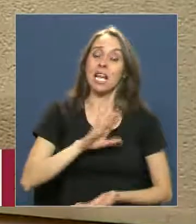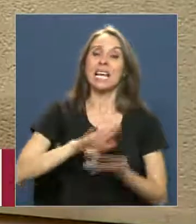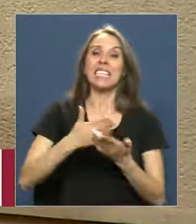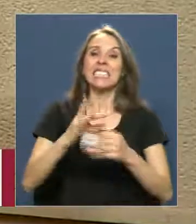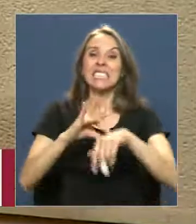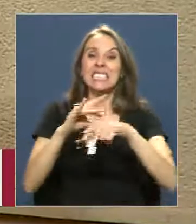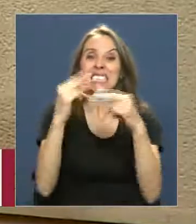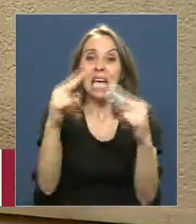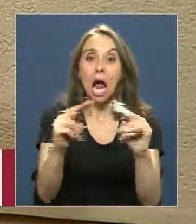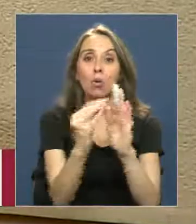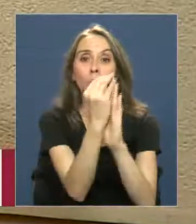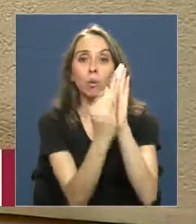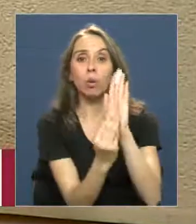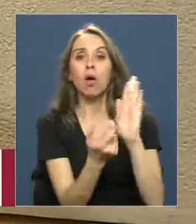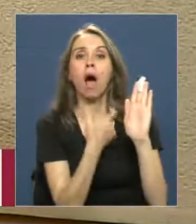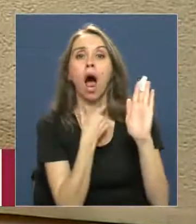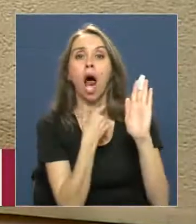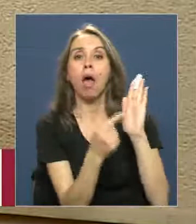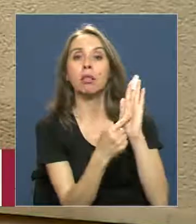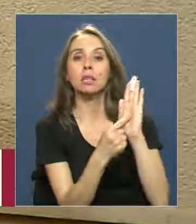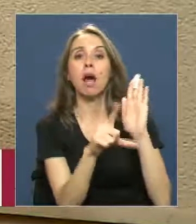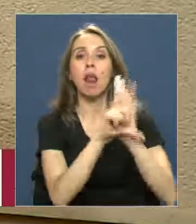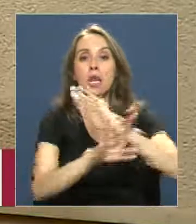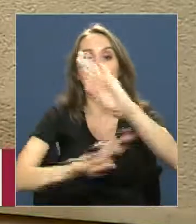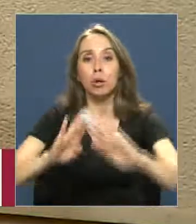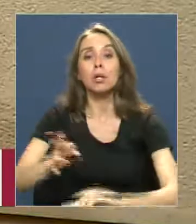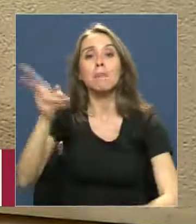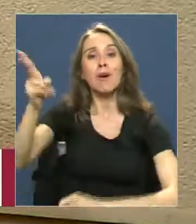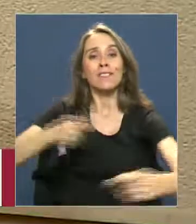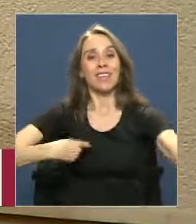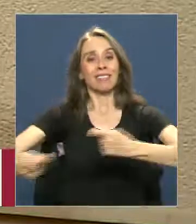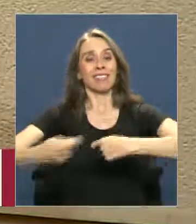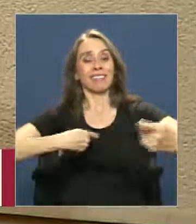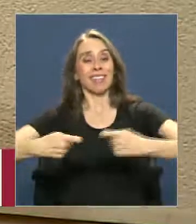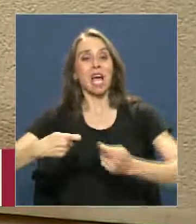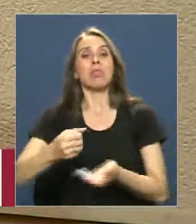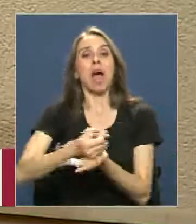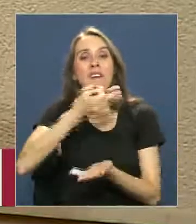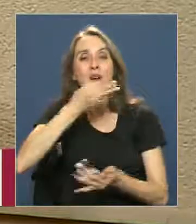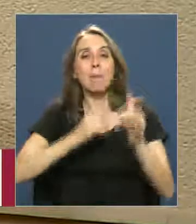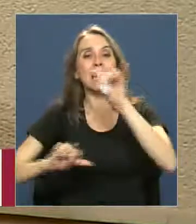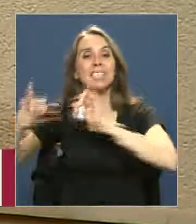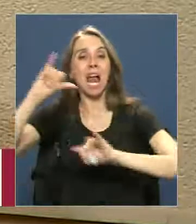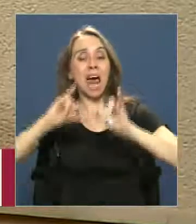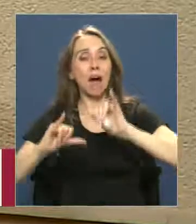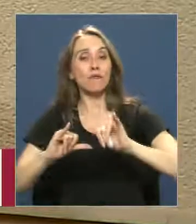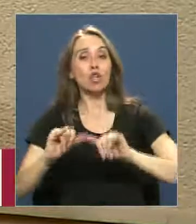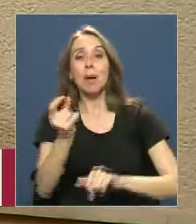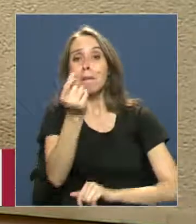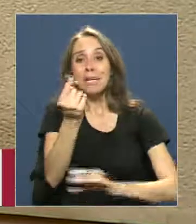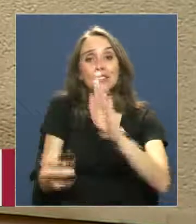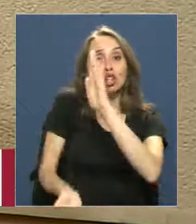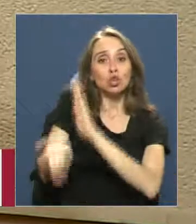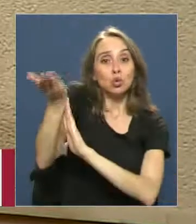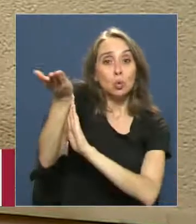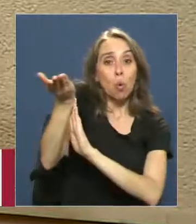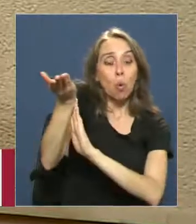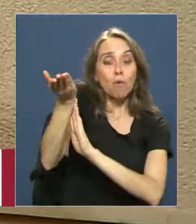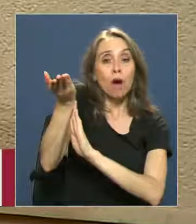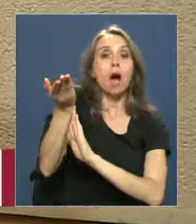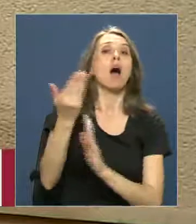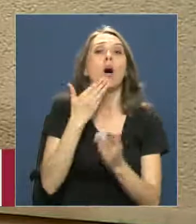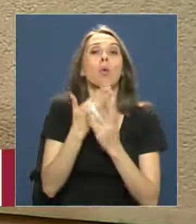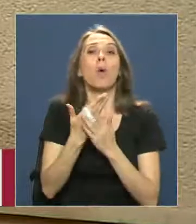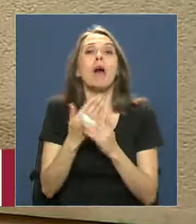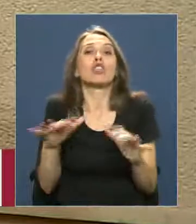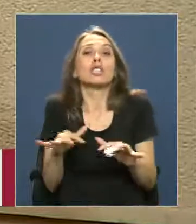será garantizada y protegida. El hecho de prohibir a los locales comerciales, farmacias y laboratorios subir sus precios, y especialmente los de